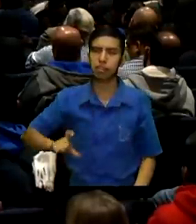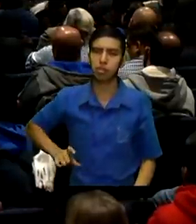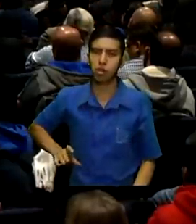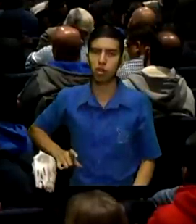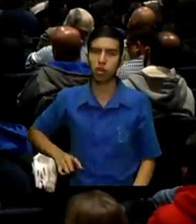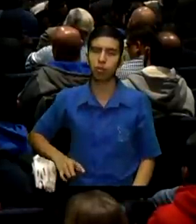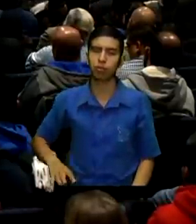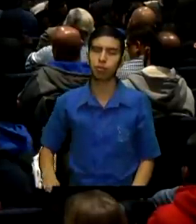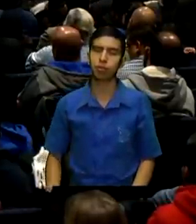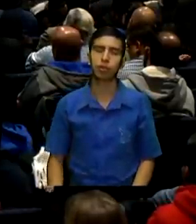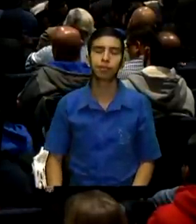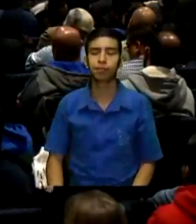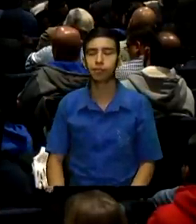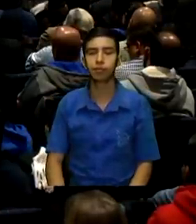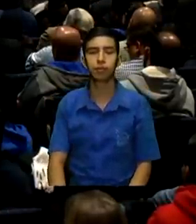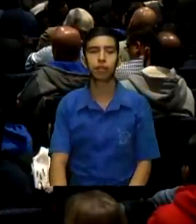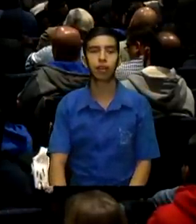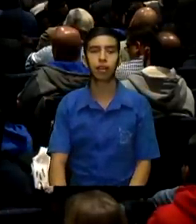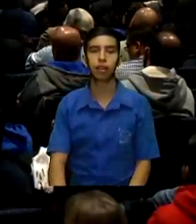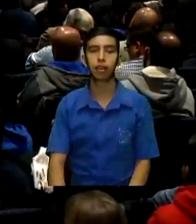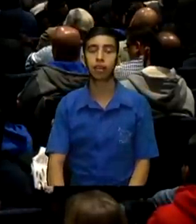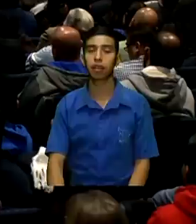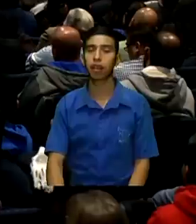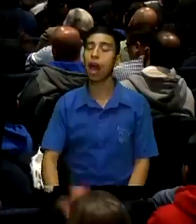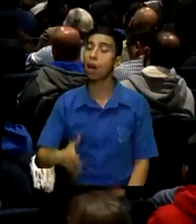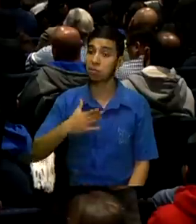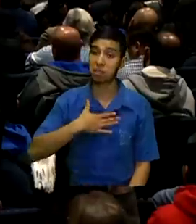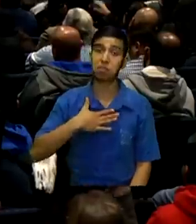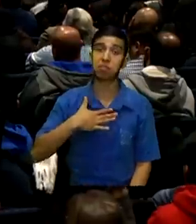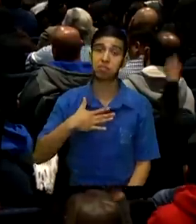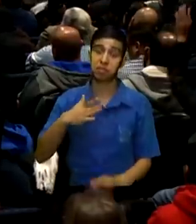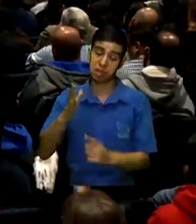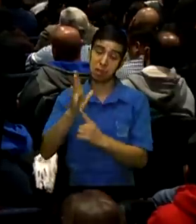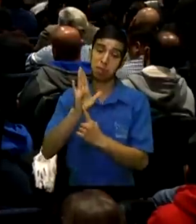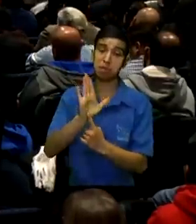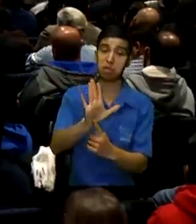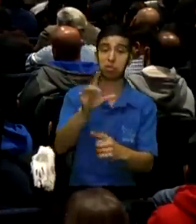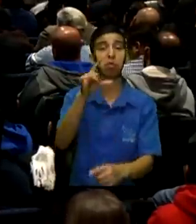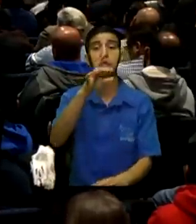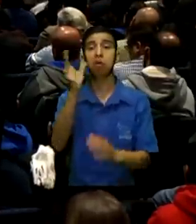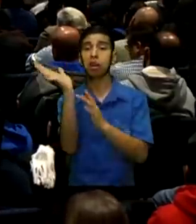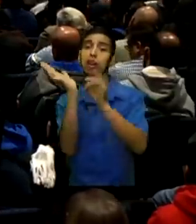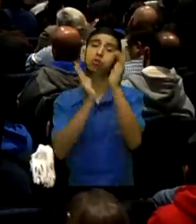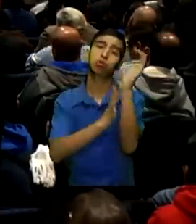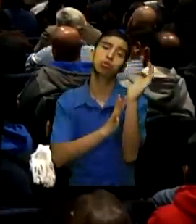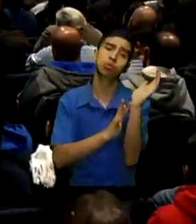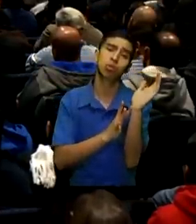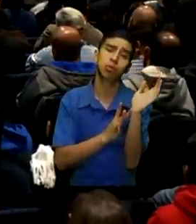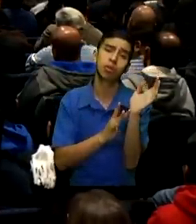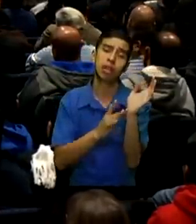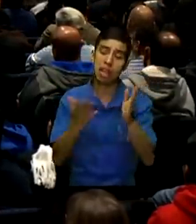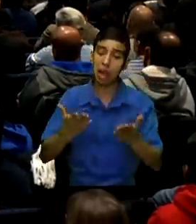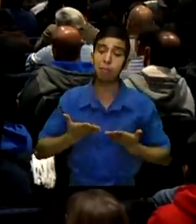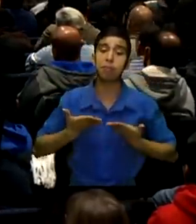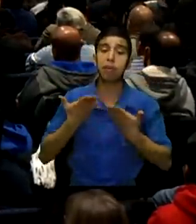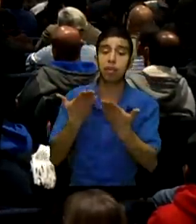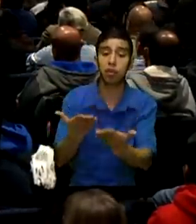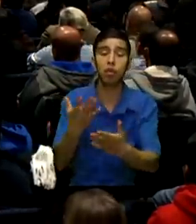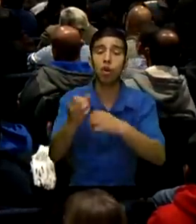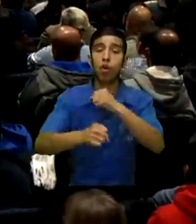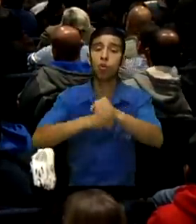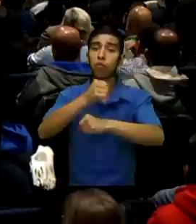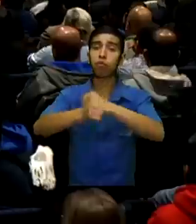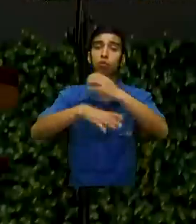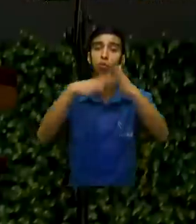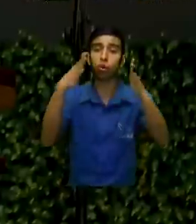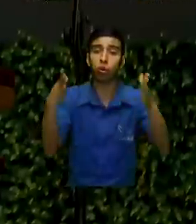a un montón de gente, entre los cuales se manifestó a mí y a un montón de ustedes también. Y con frutos evidentes, porque cambió nuestra vida.